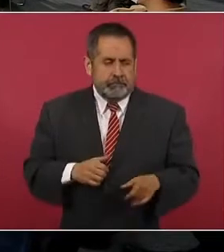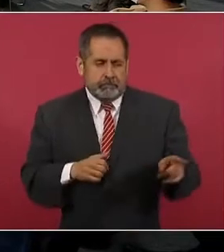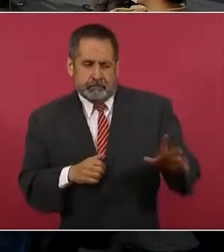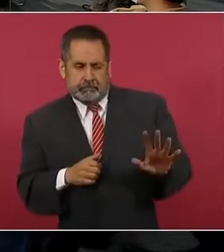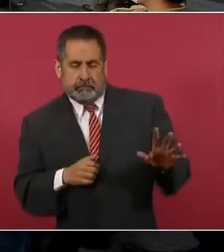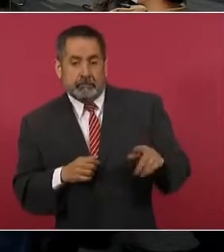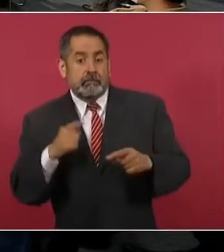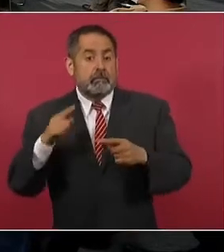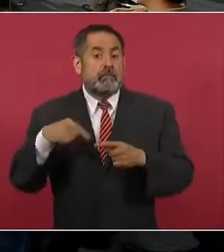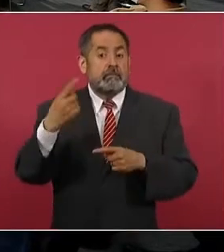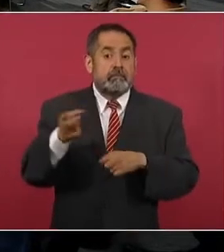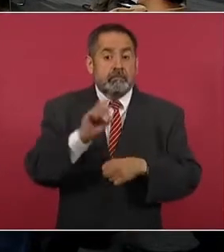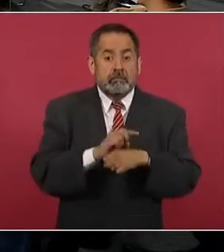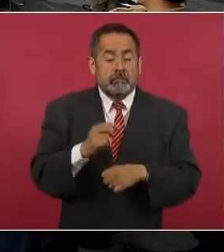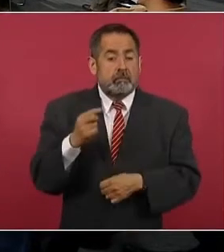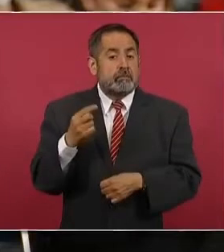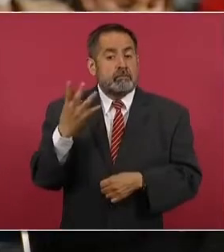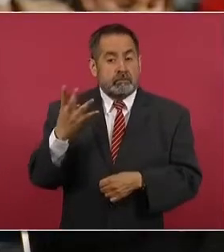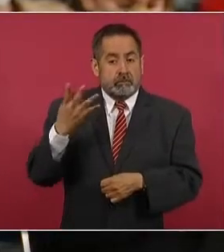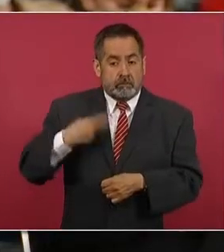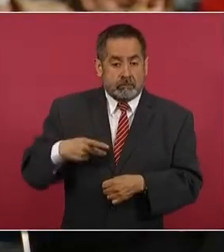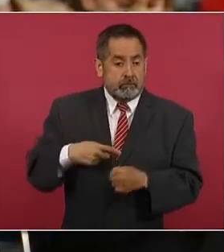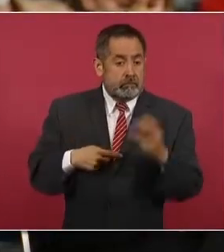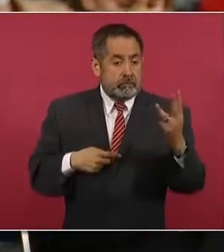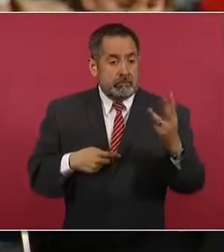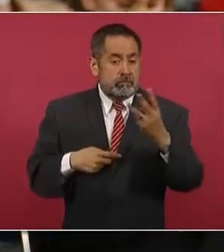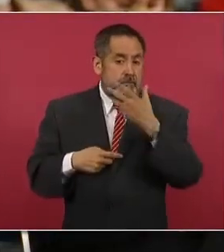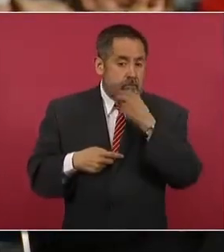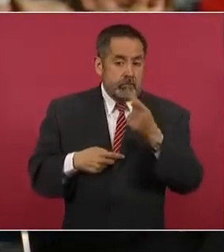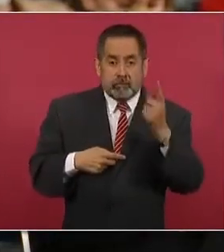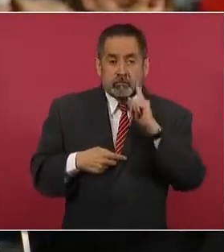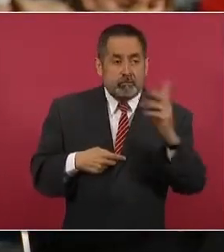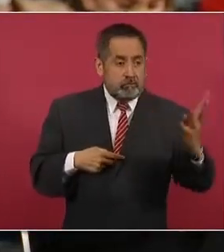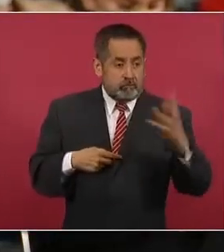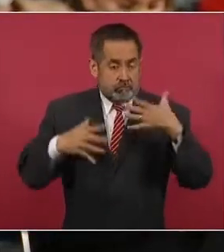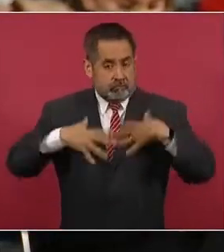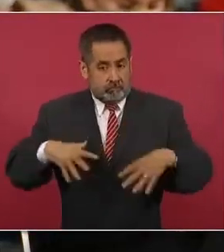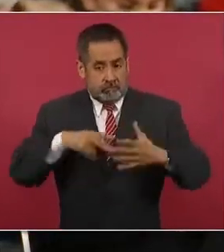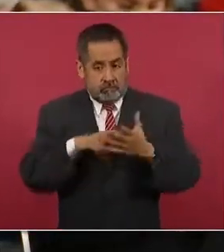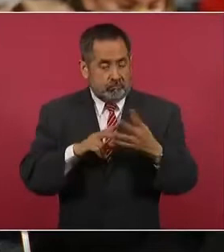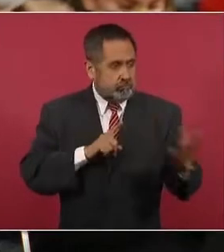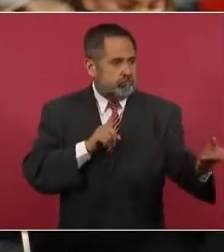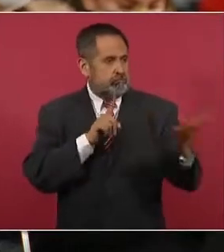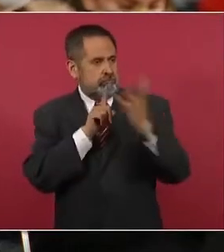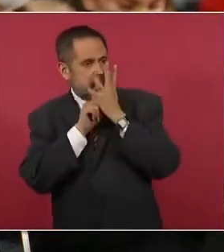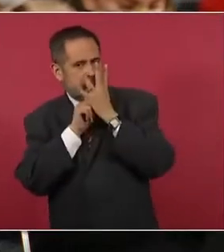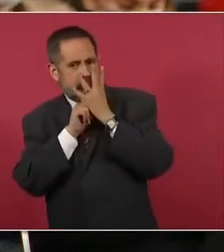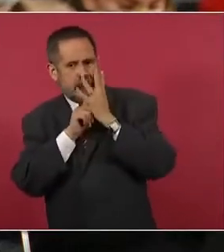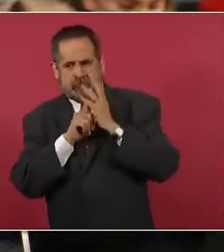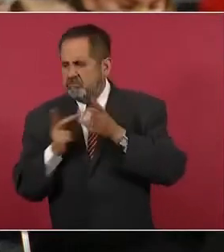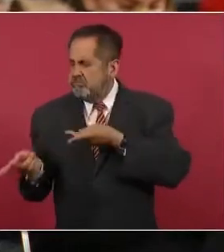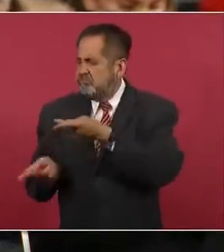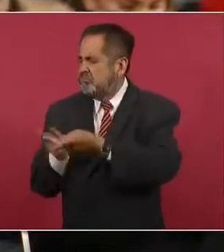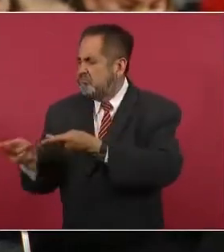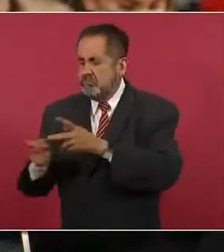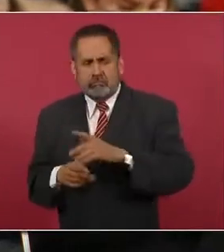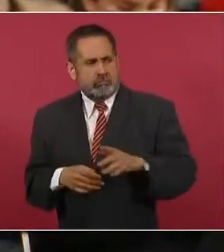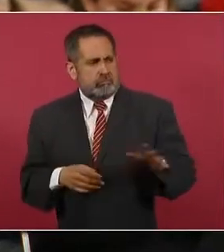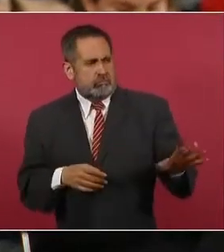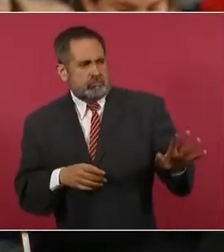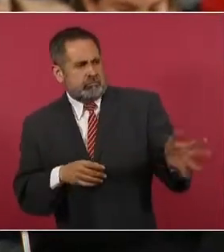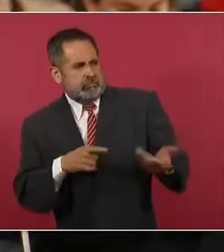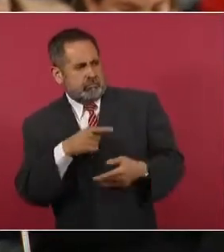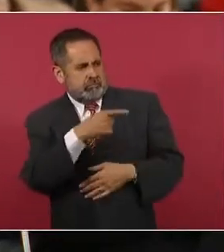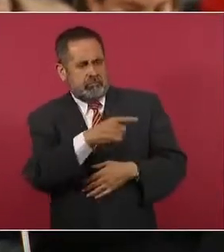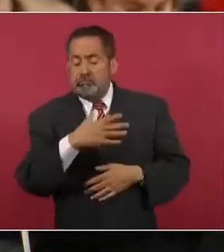4 personas, 3 hombres y una mujer vestidos de negro. También me preguntaron, les dije que de dónde eran, decían que eran del